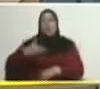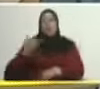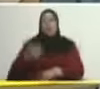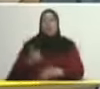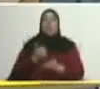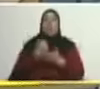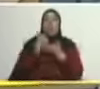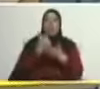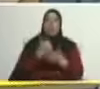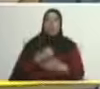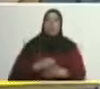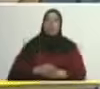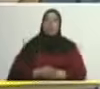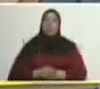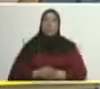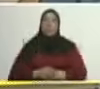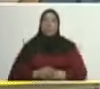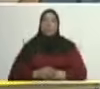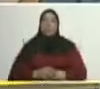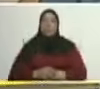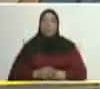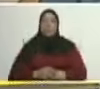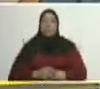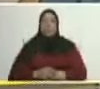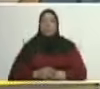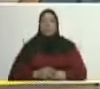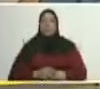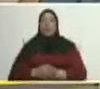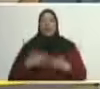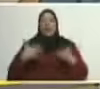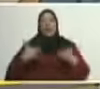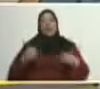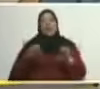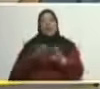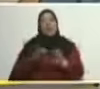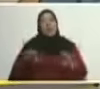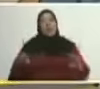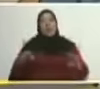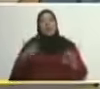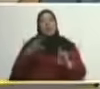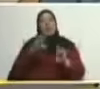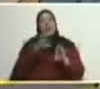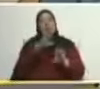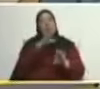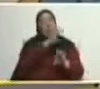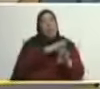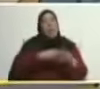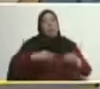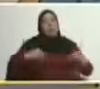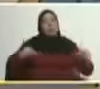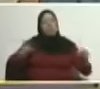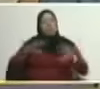cooperación en áreas como la salud, la educación, la agricultura,